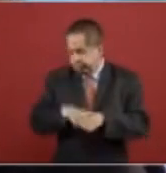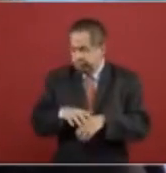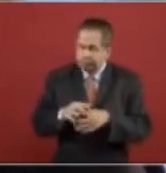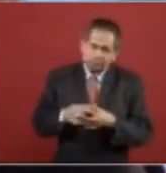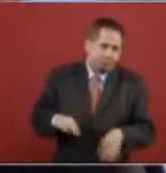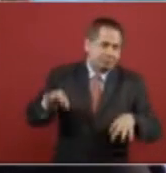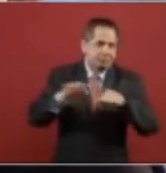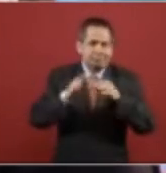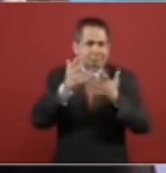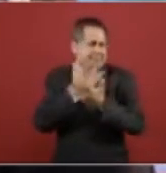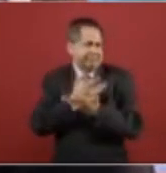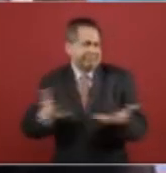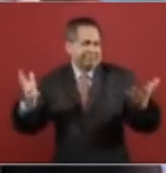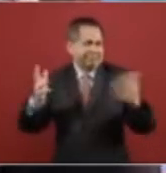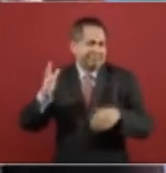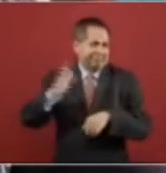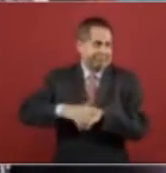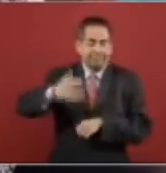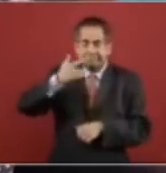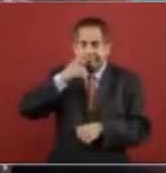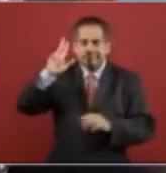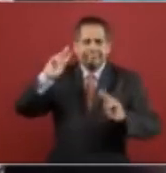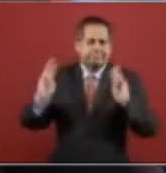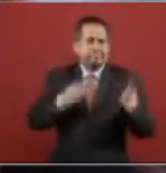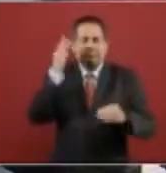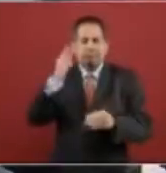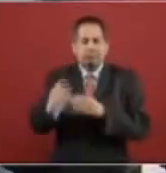más grande del mundo en la ciudad de mexico muchas gracias